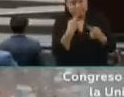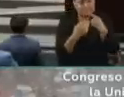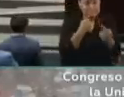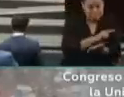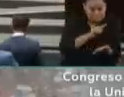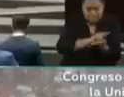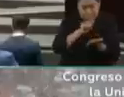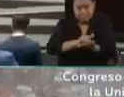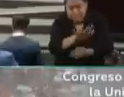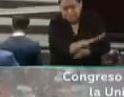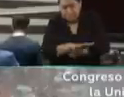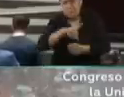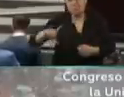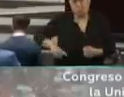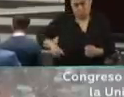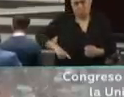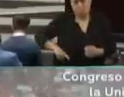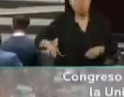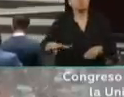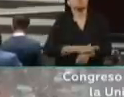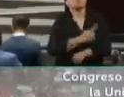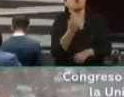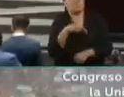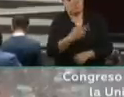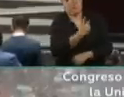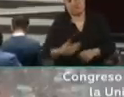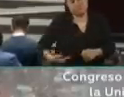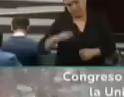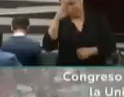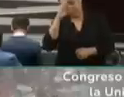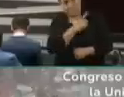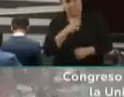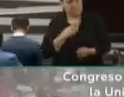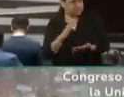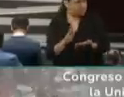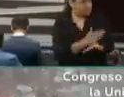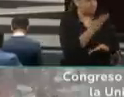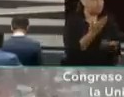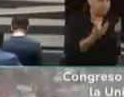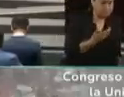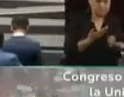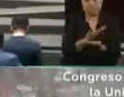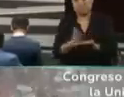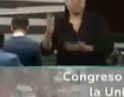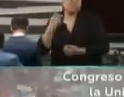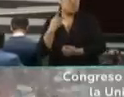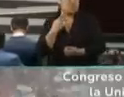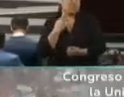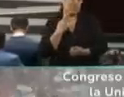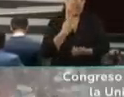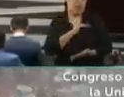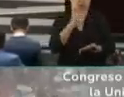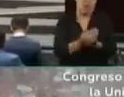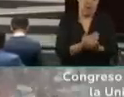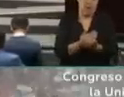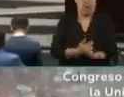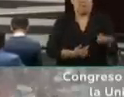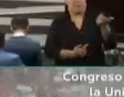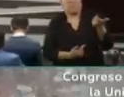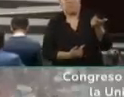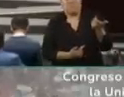ejecutivo, porque nuestro presidente separó el poder económico del poder político. Ya no más manda el poder